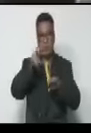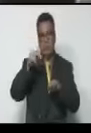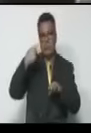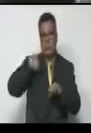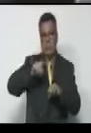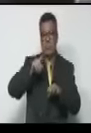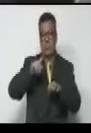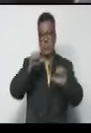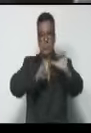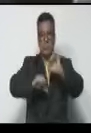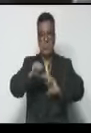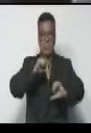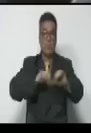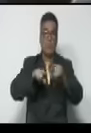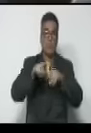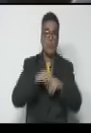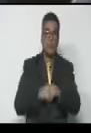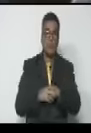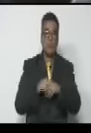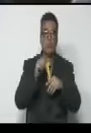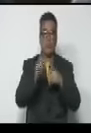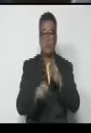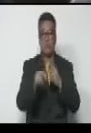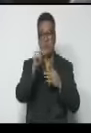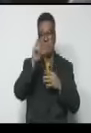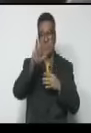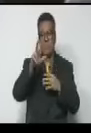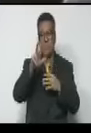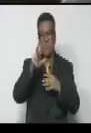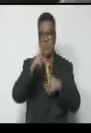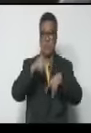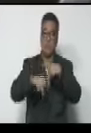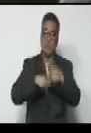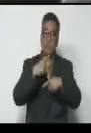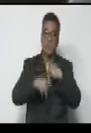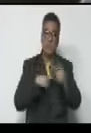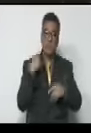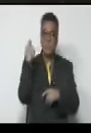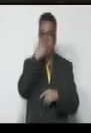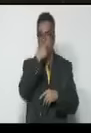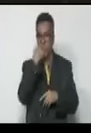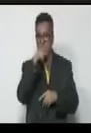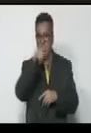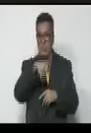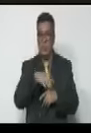tiene laboratorios. Y tercero, la producción de drogas